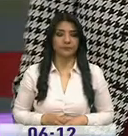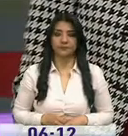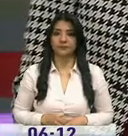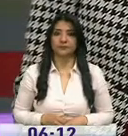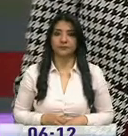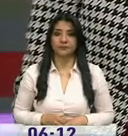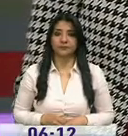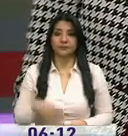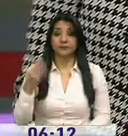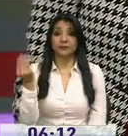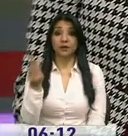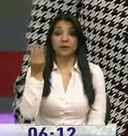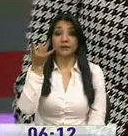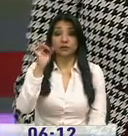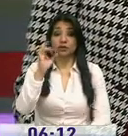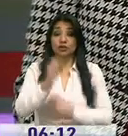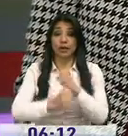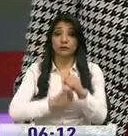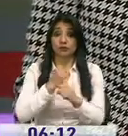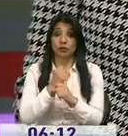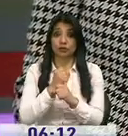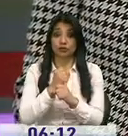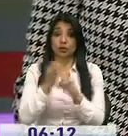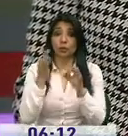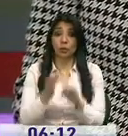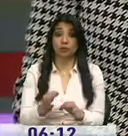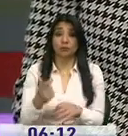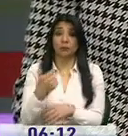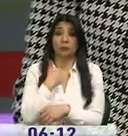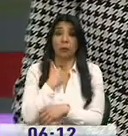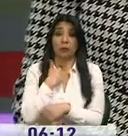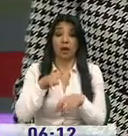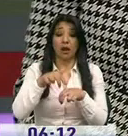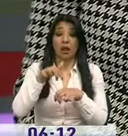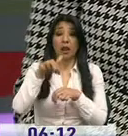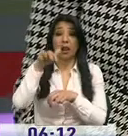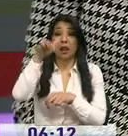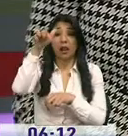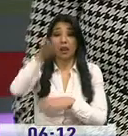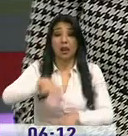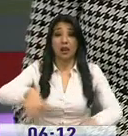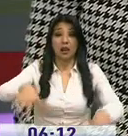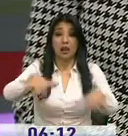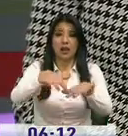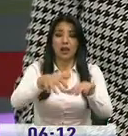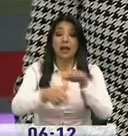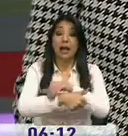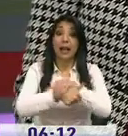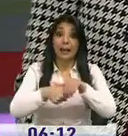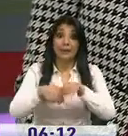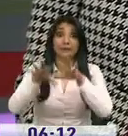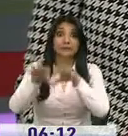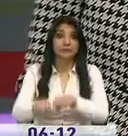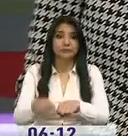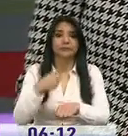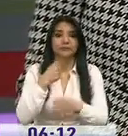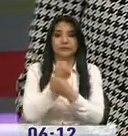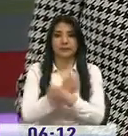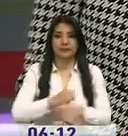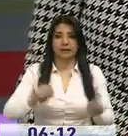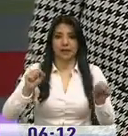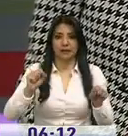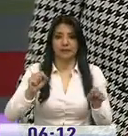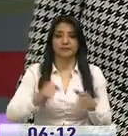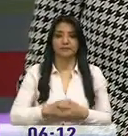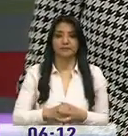Y rescatan a una joven de 18 años quien sufrió un accidente cuando realizaba senderismo en la isla San Cristóbal en Galápagos. El